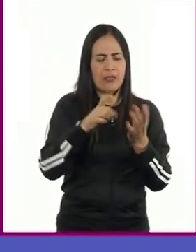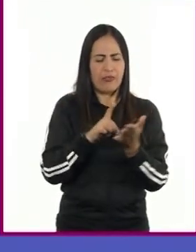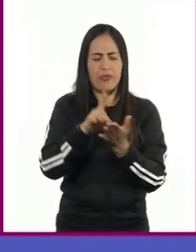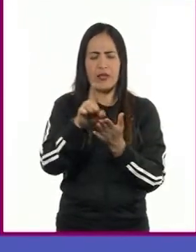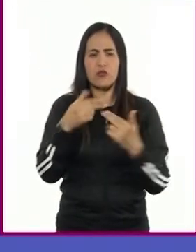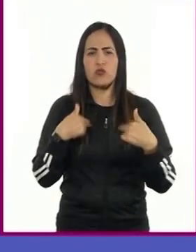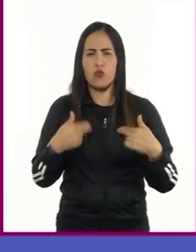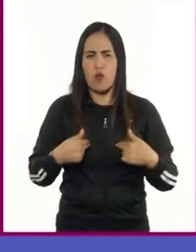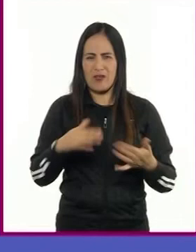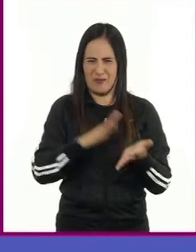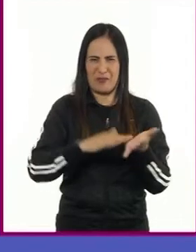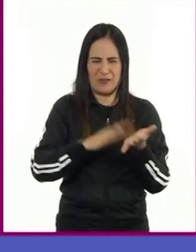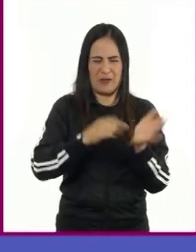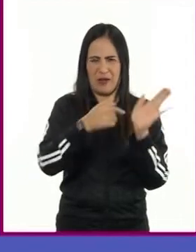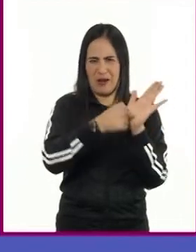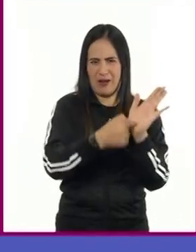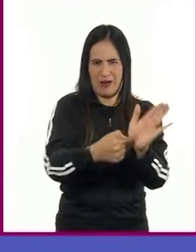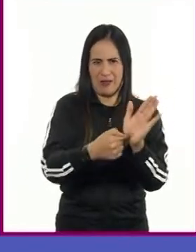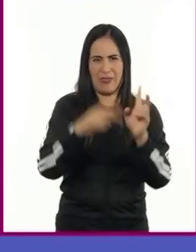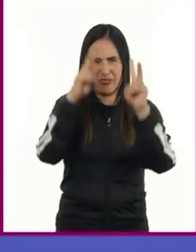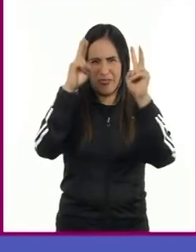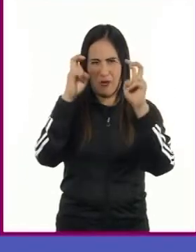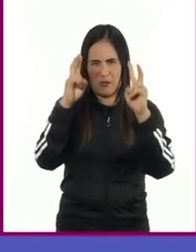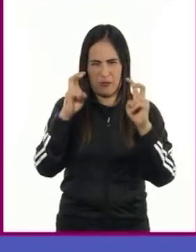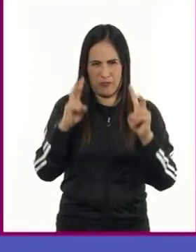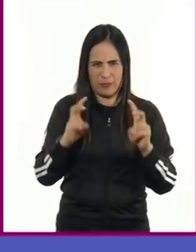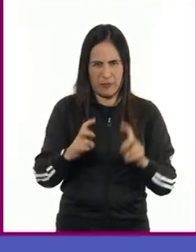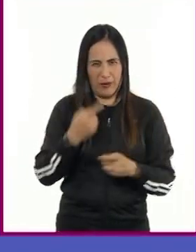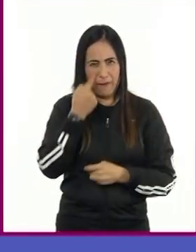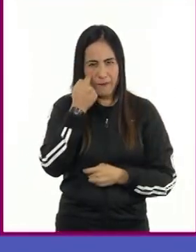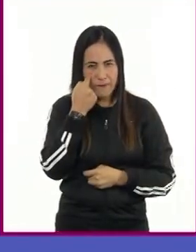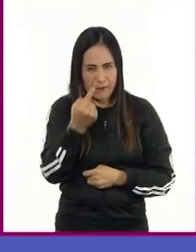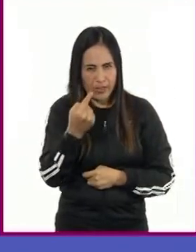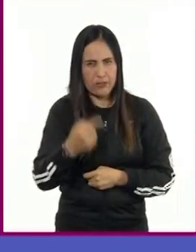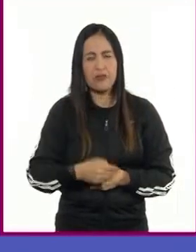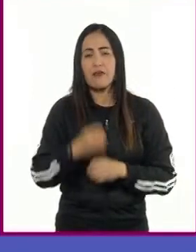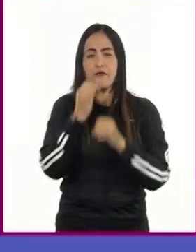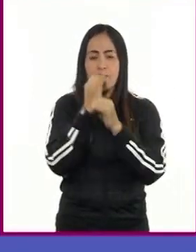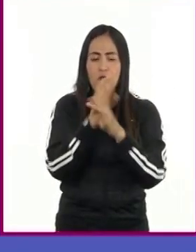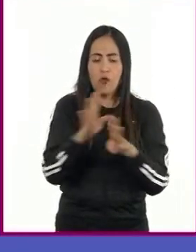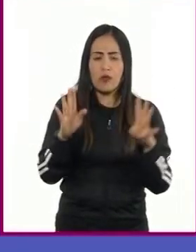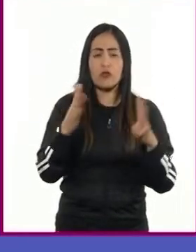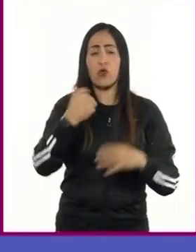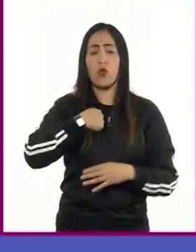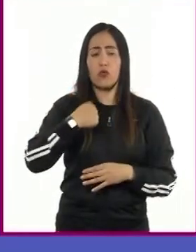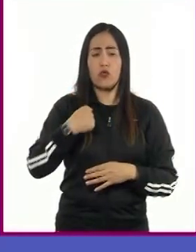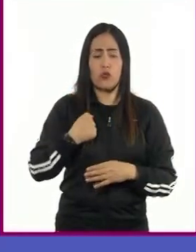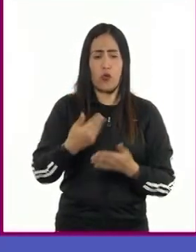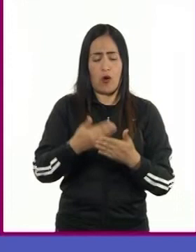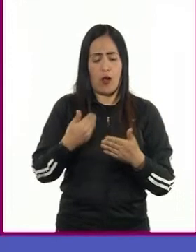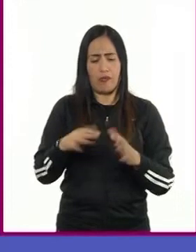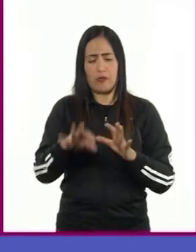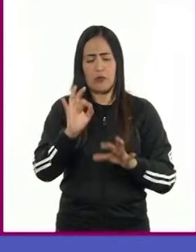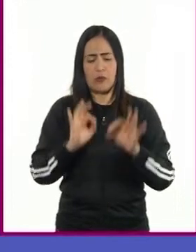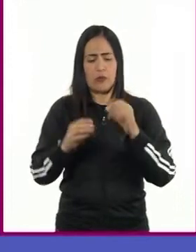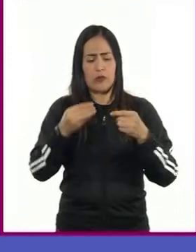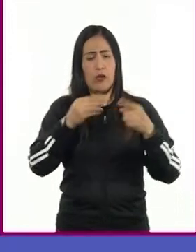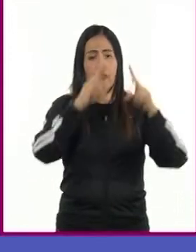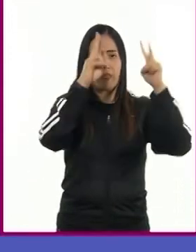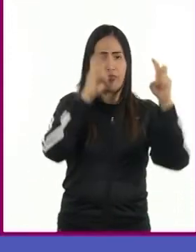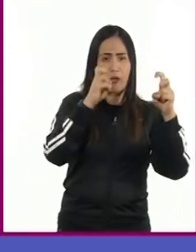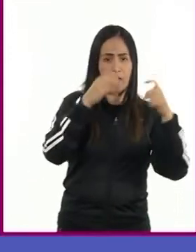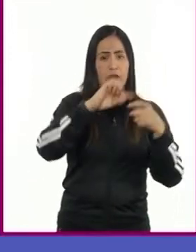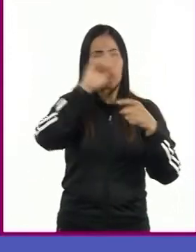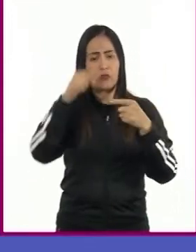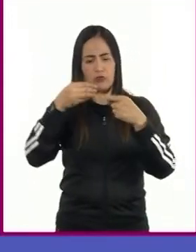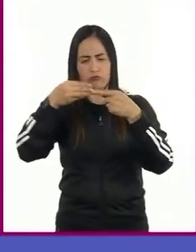que menciona de manera general estos temas. Observen cómo la información que seleccioné y que se refiere al subtema se enfoca